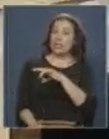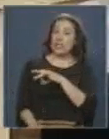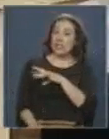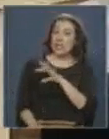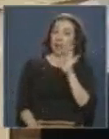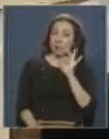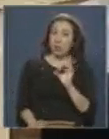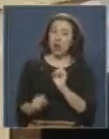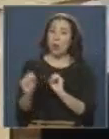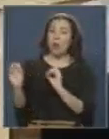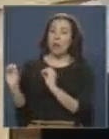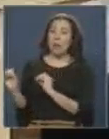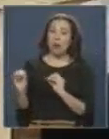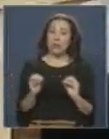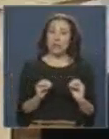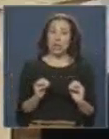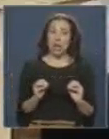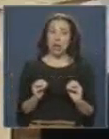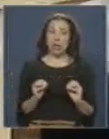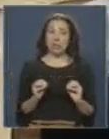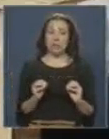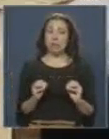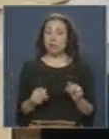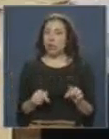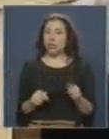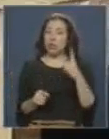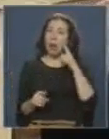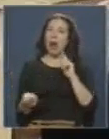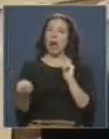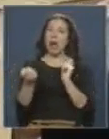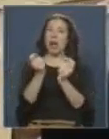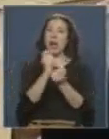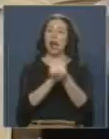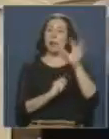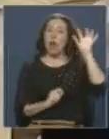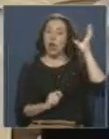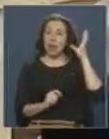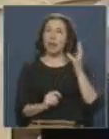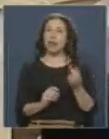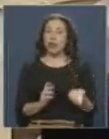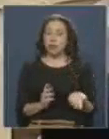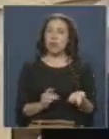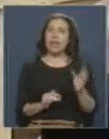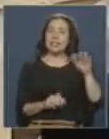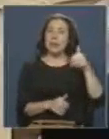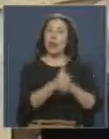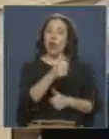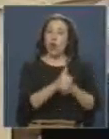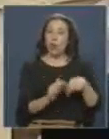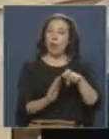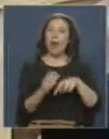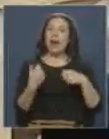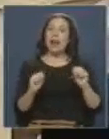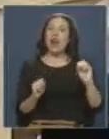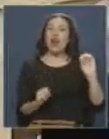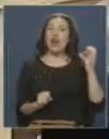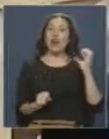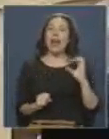de cara a un momento de cambio climático inédito. Bien, la licitación de este proyecto lo ganó la colombiana Interchile por más